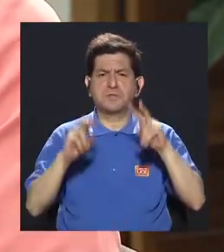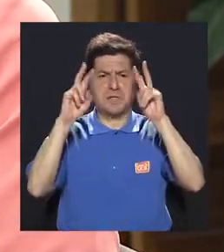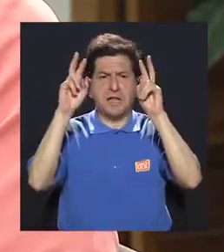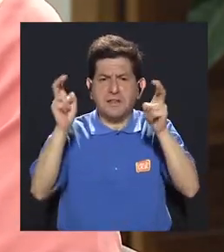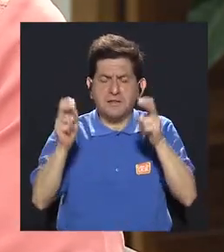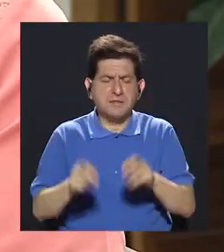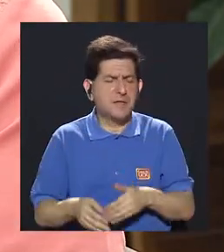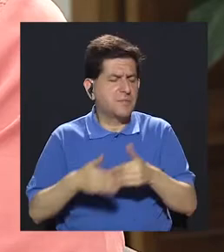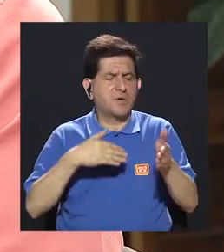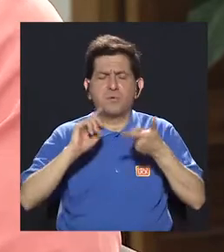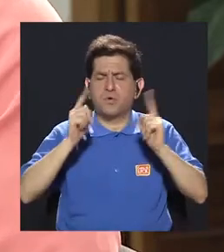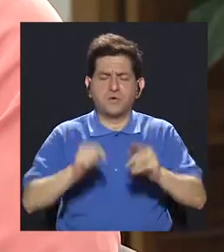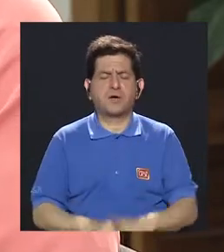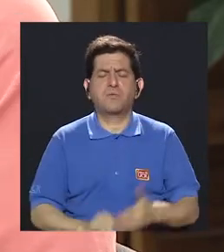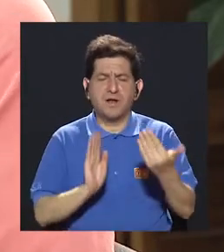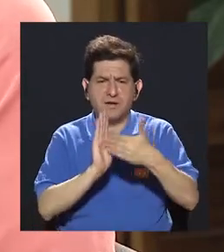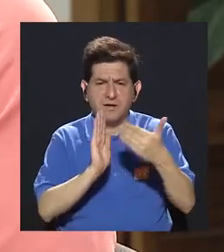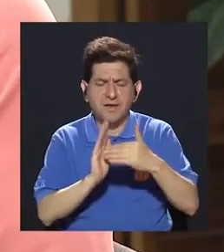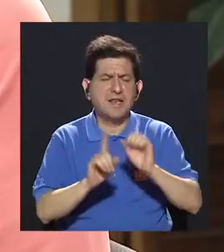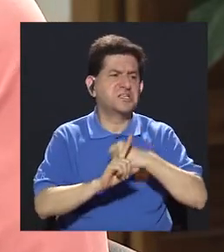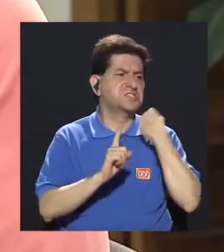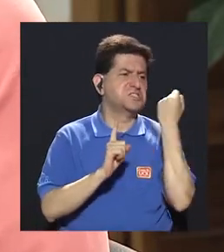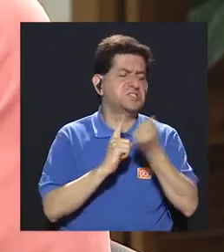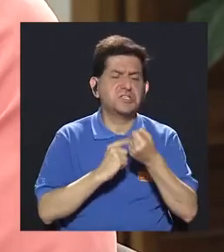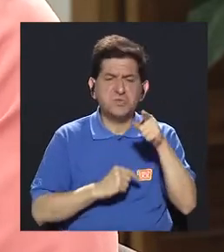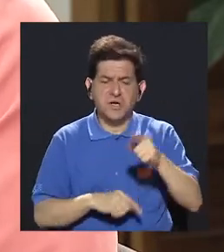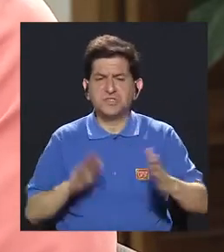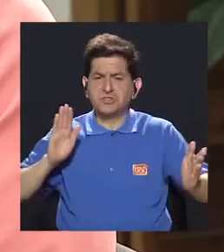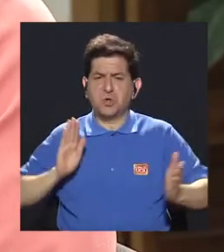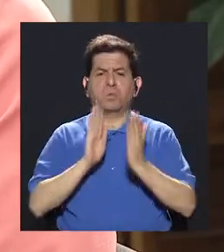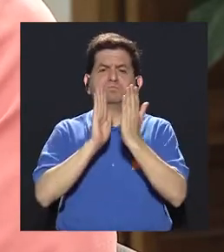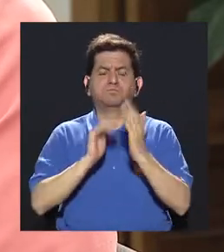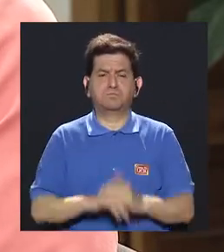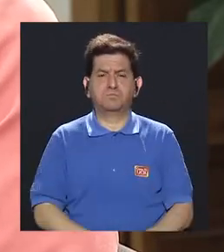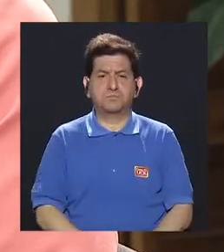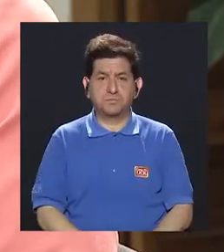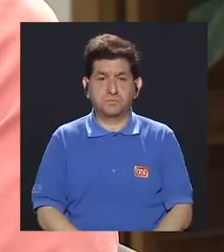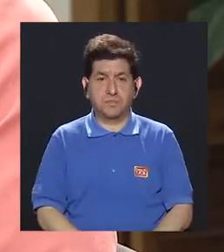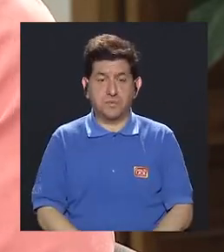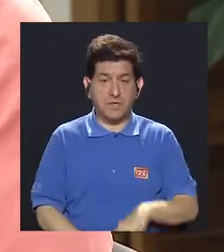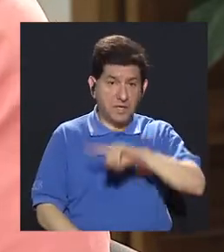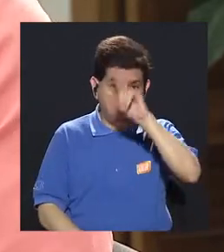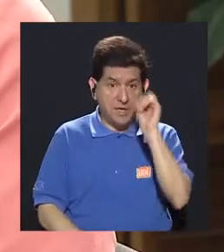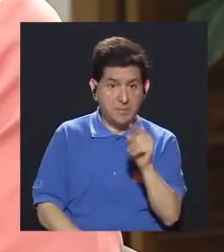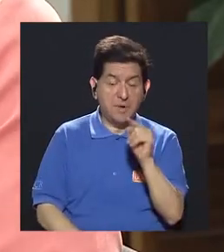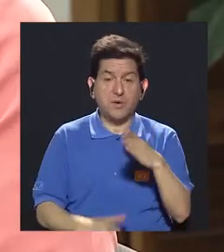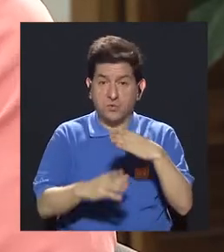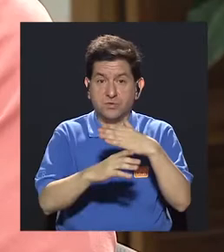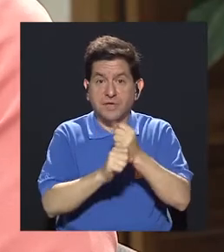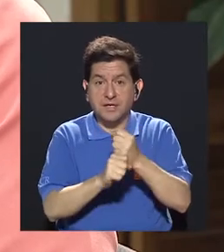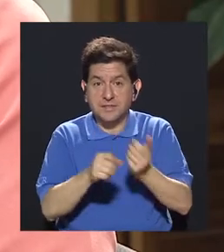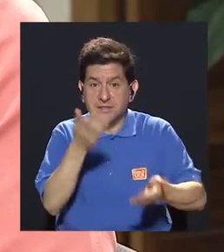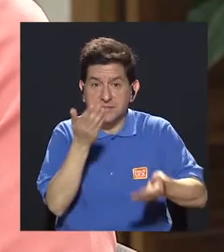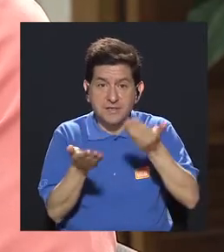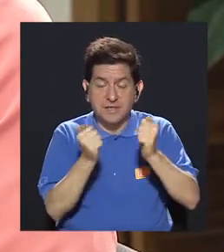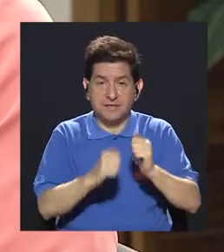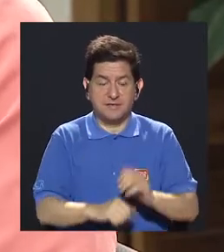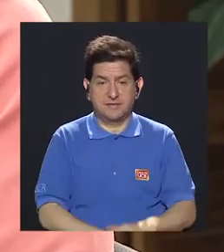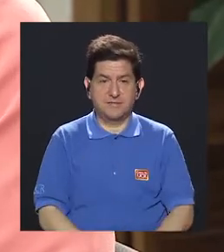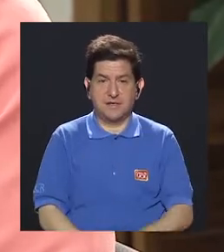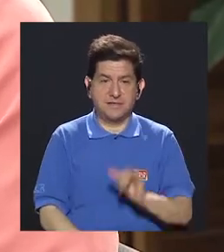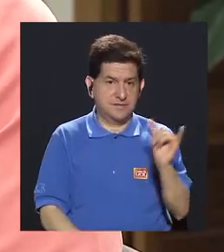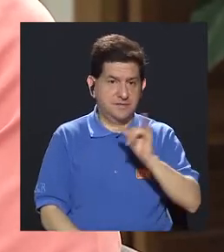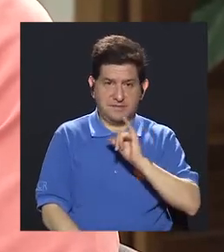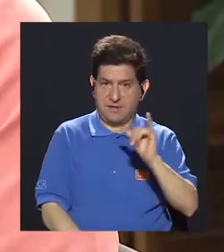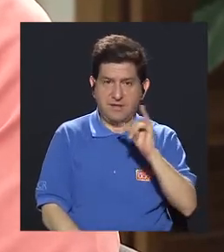les aqueja, problema, situación que estén viviendo. Y te voy a lanzar una pregunta, ¿verdad?, que les